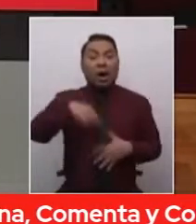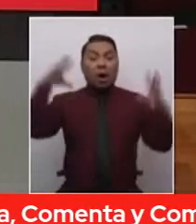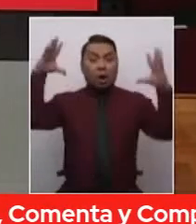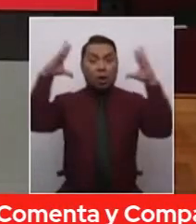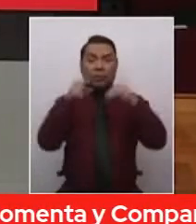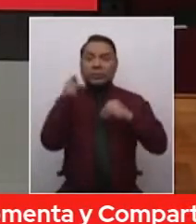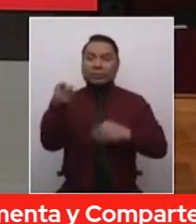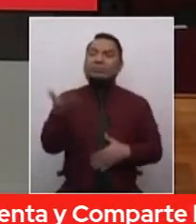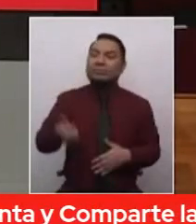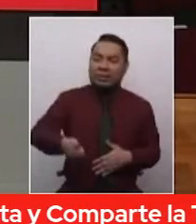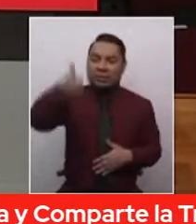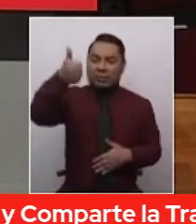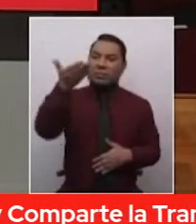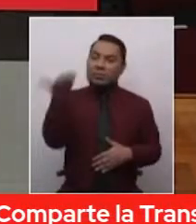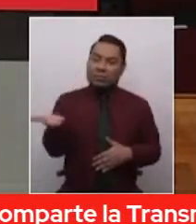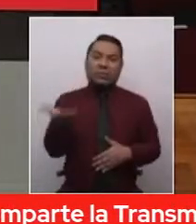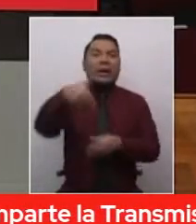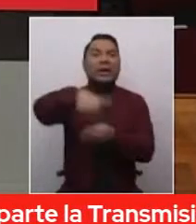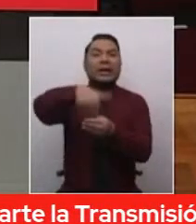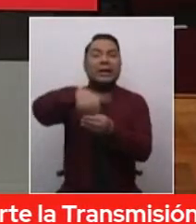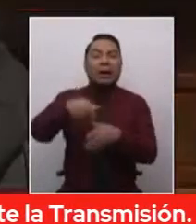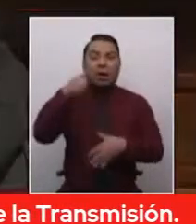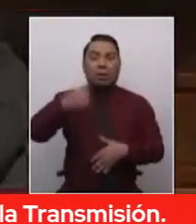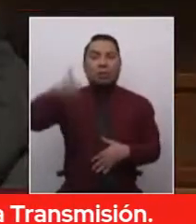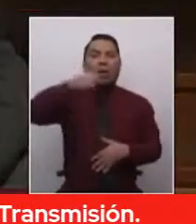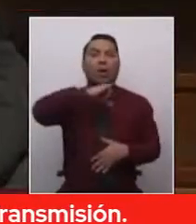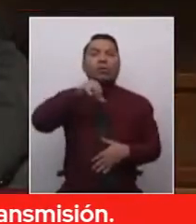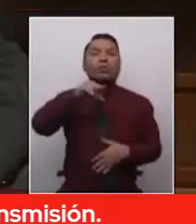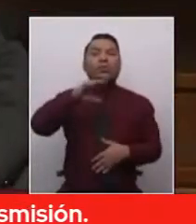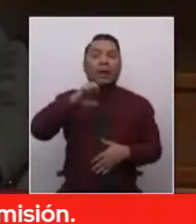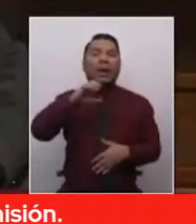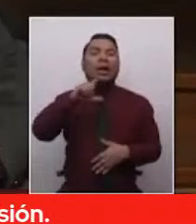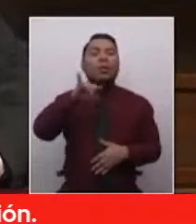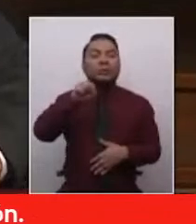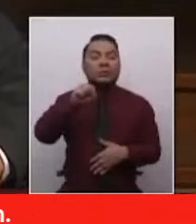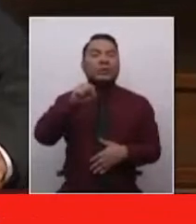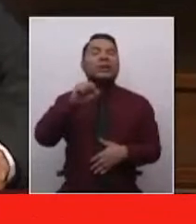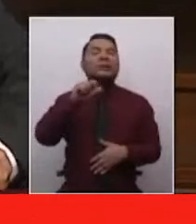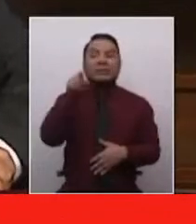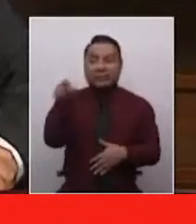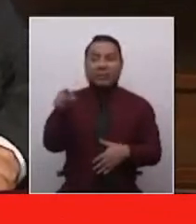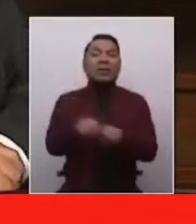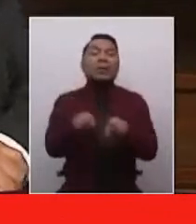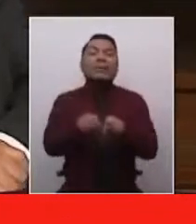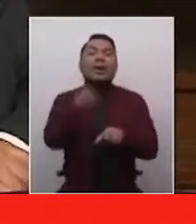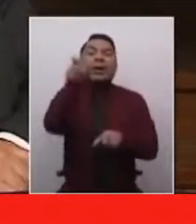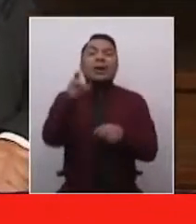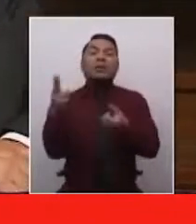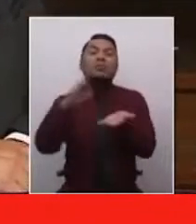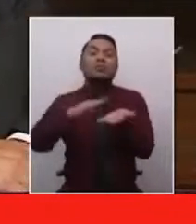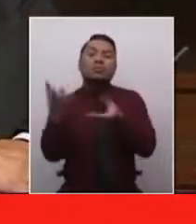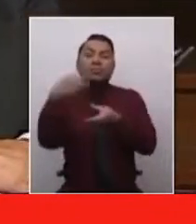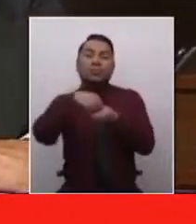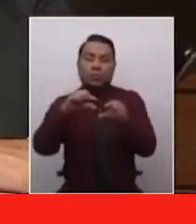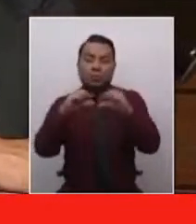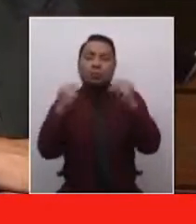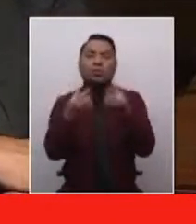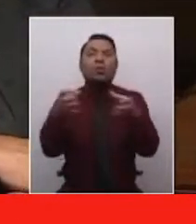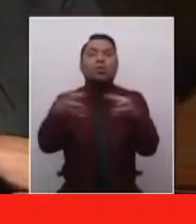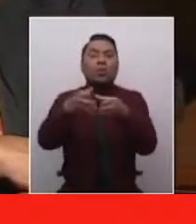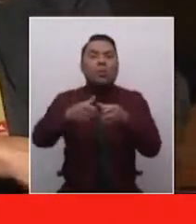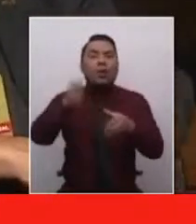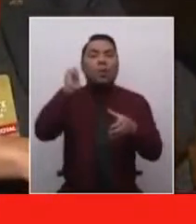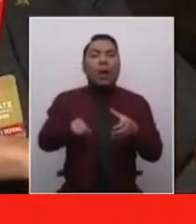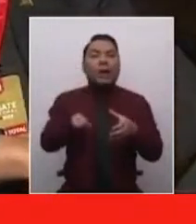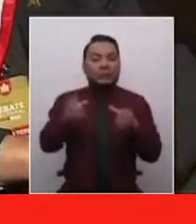el presidente del Jurado Nacional de Elecciones, magíster Jorge Luis Salas Arenas, así como los miembros del pleno de esa institución